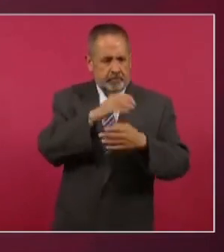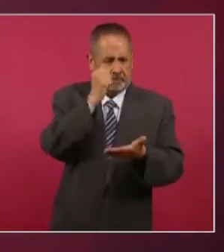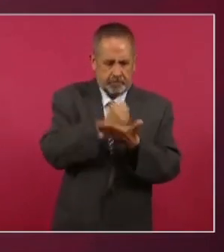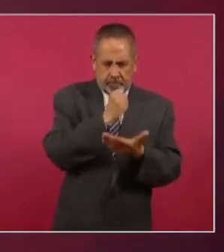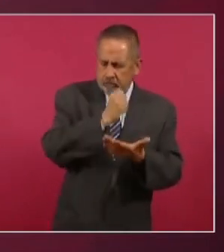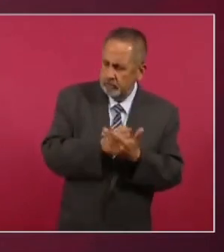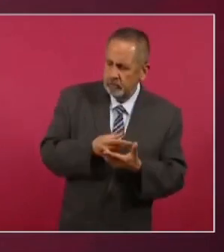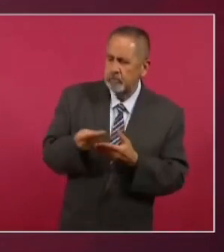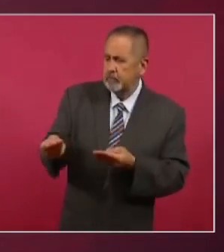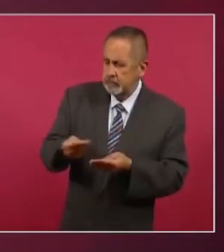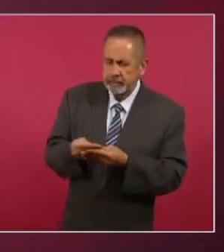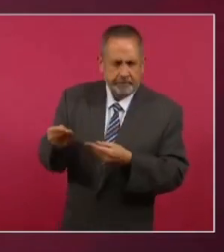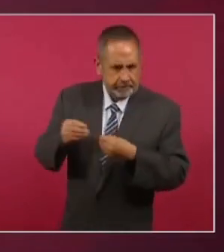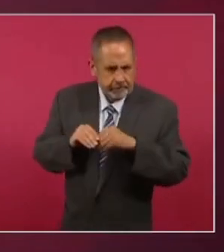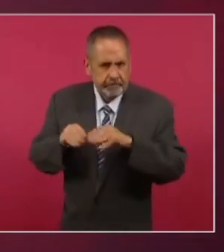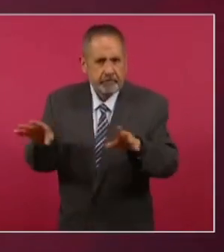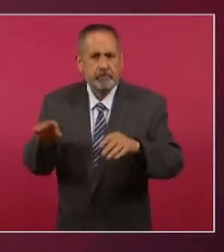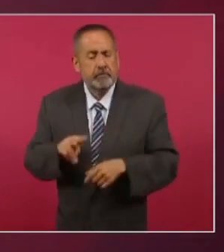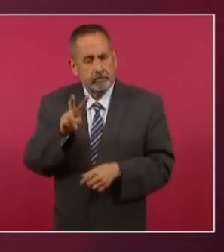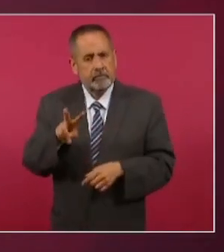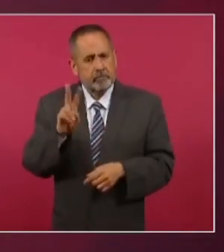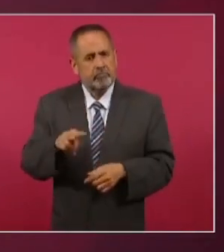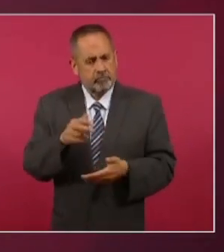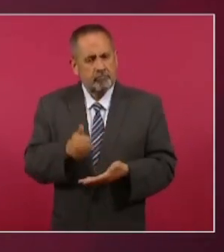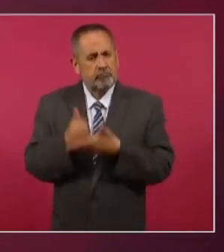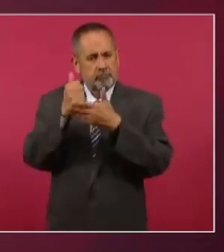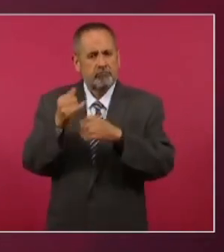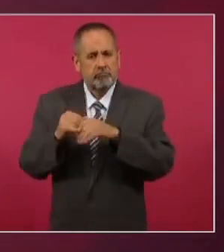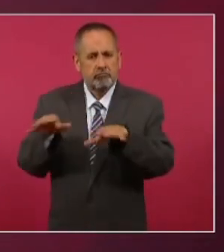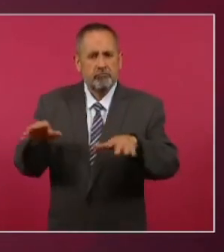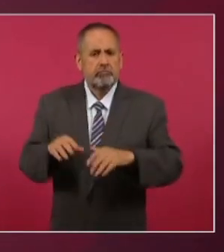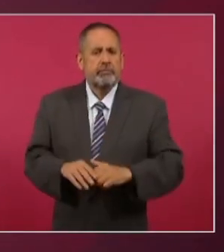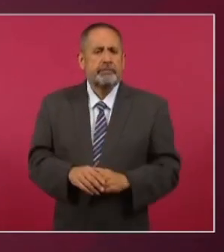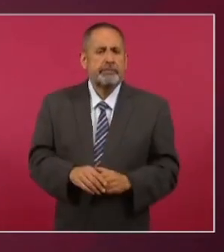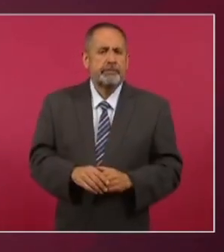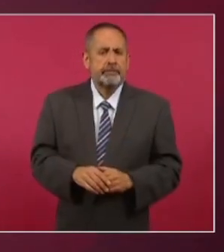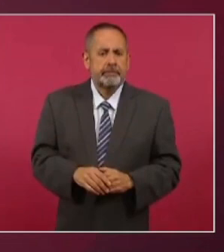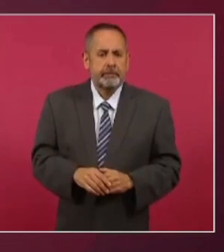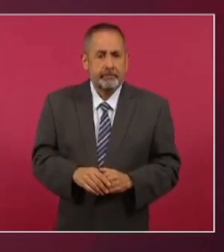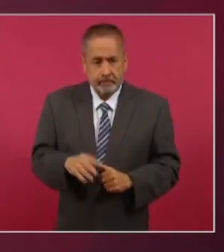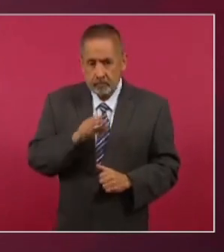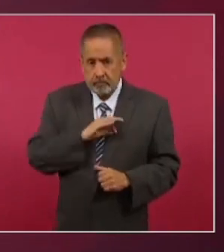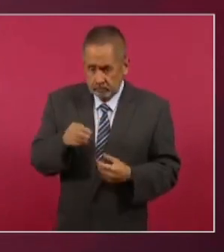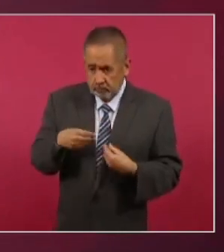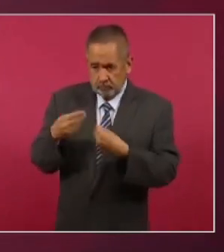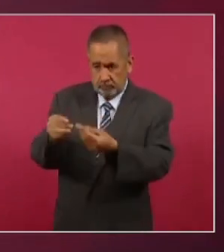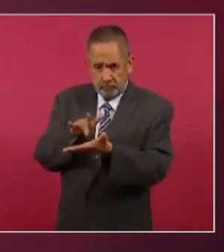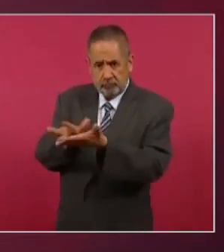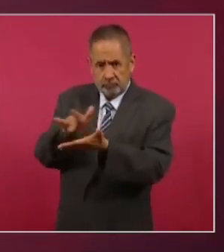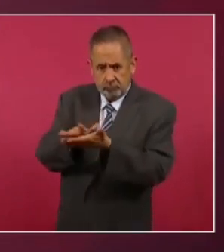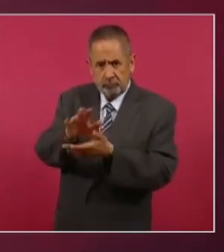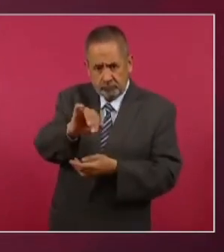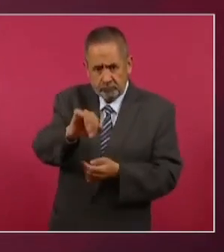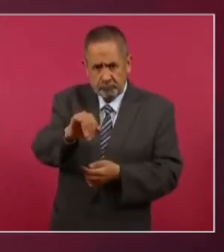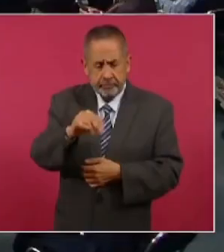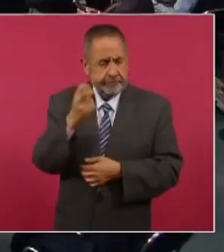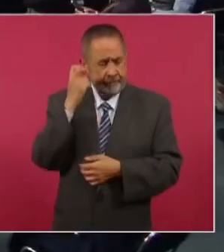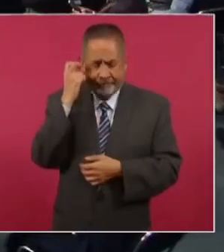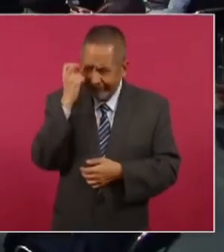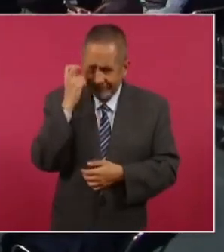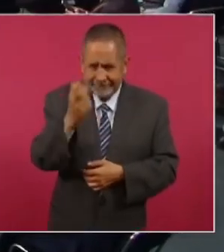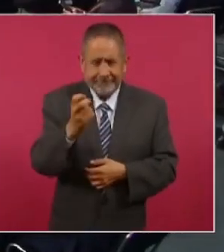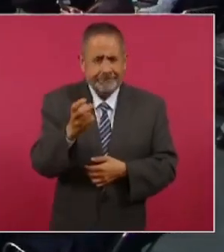ayudarles podemos hacerlo porque eso